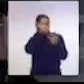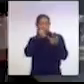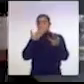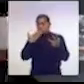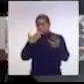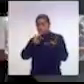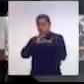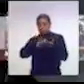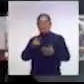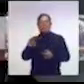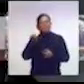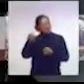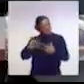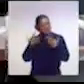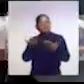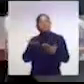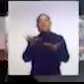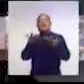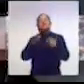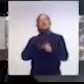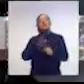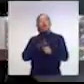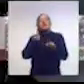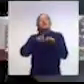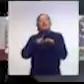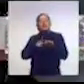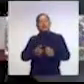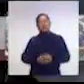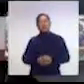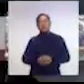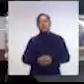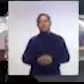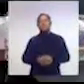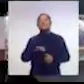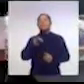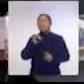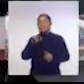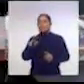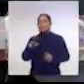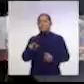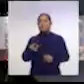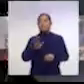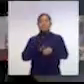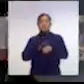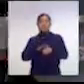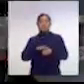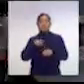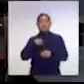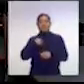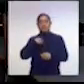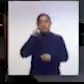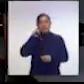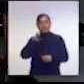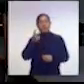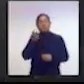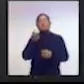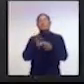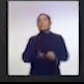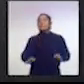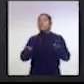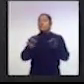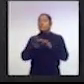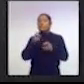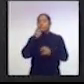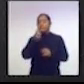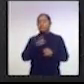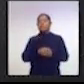para los interesados, qué deben hacer y a dónde deben dirigirse. Sí, miren, ante todo yo creo que es importante señalar que estas